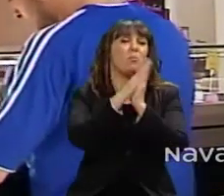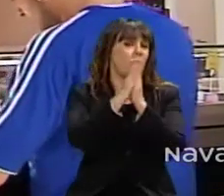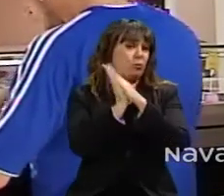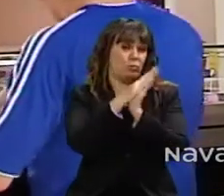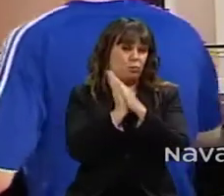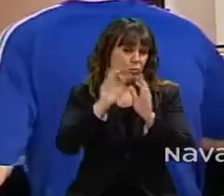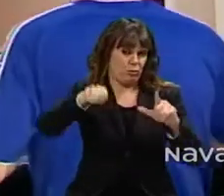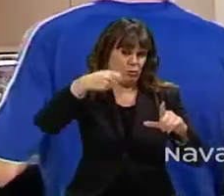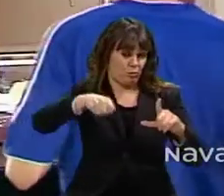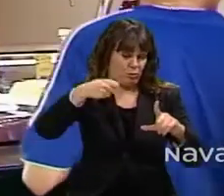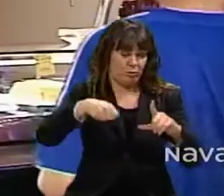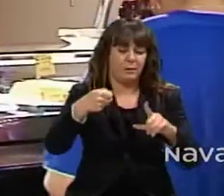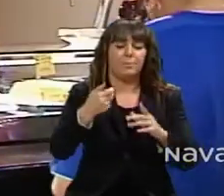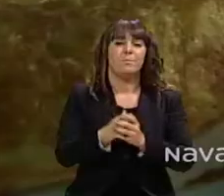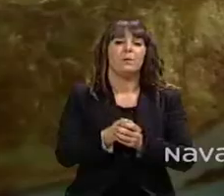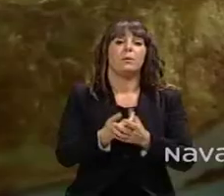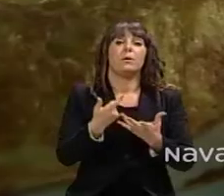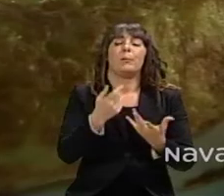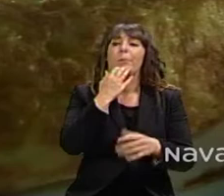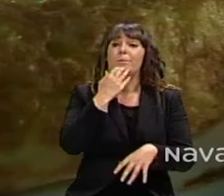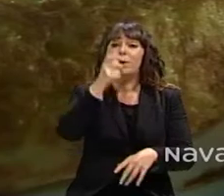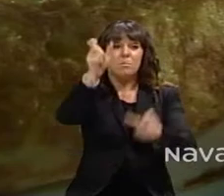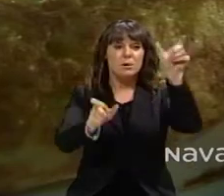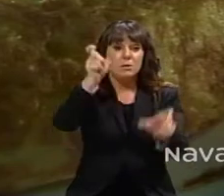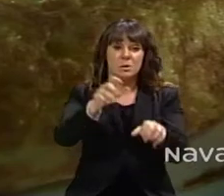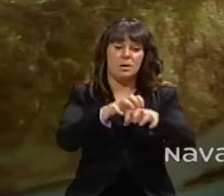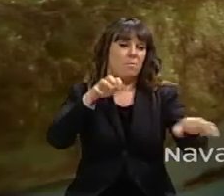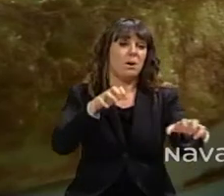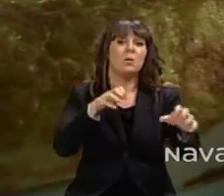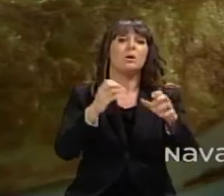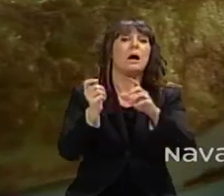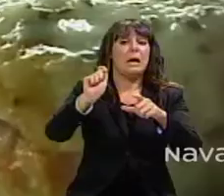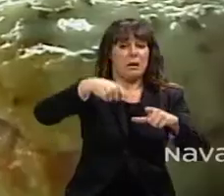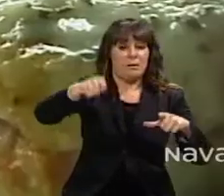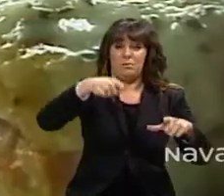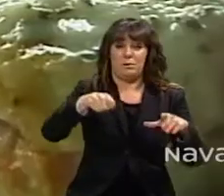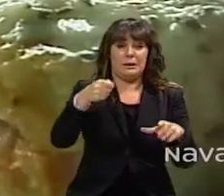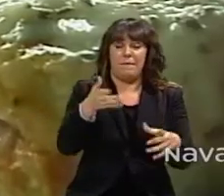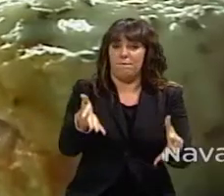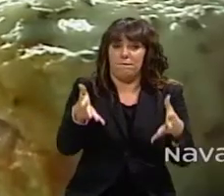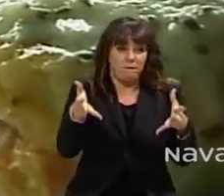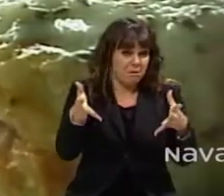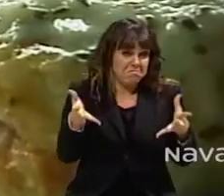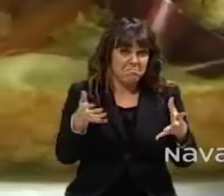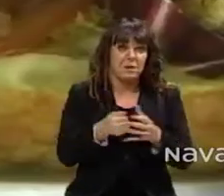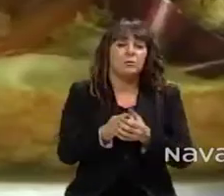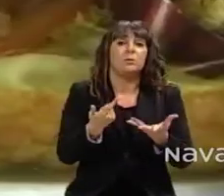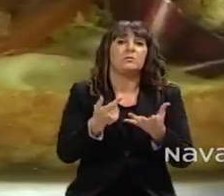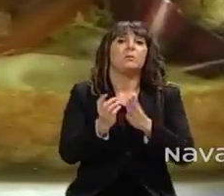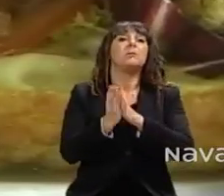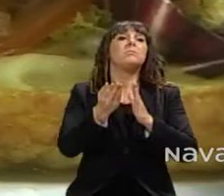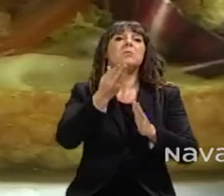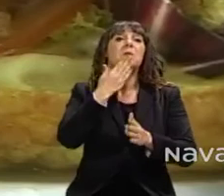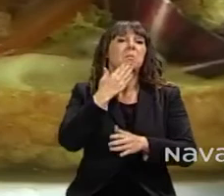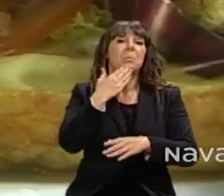idea surgió porque a todo el mundo le gusta la tortilla, sean mayores, sean de mediana edad, sean jóvenes, a todos nos gusta la tortilla y la tortilla española